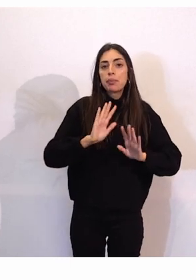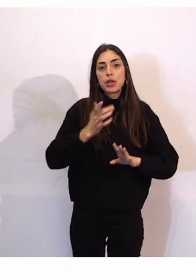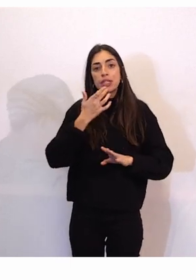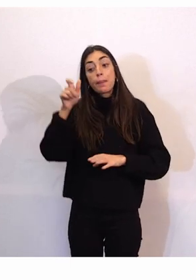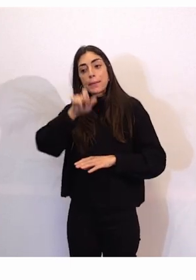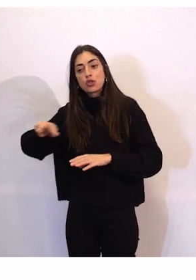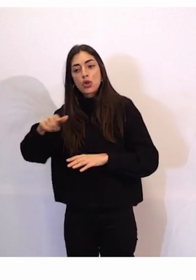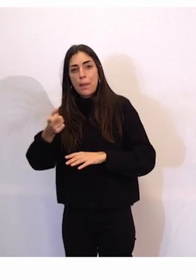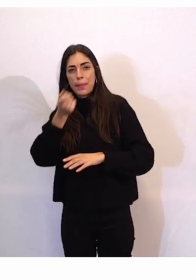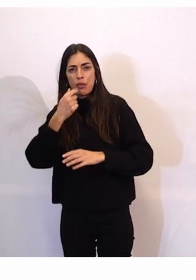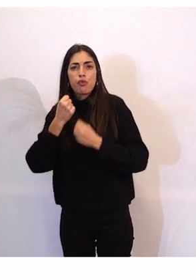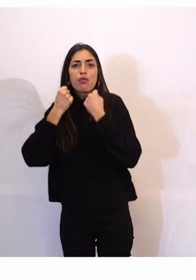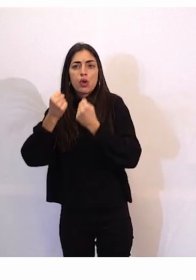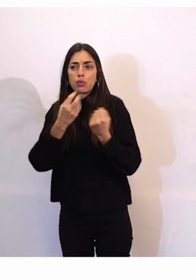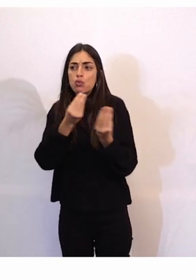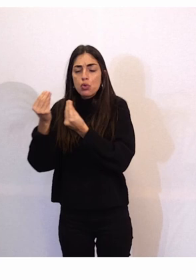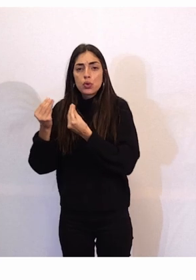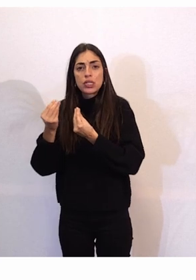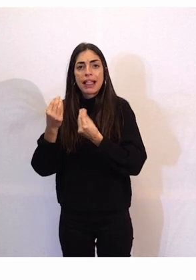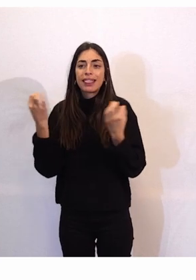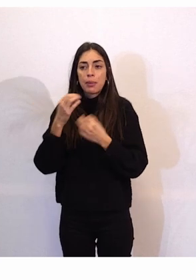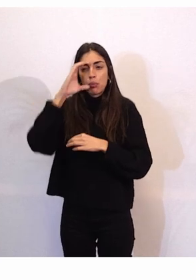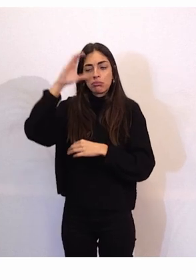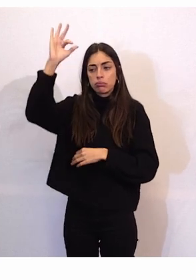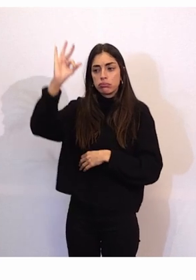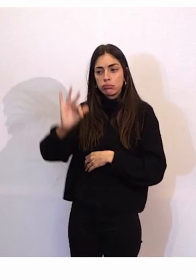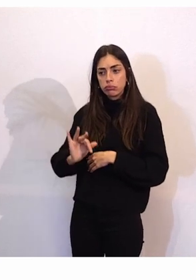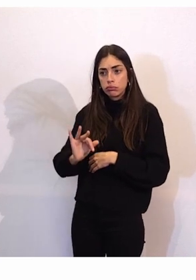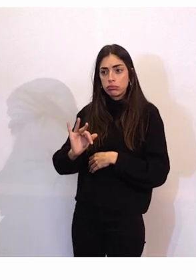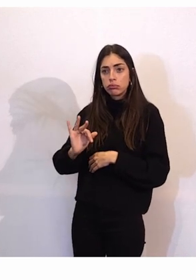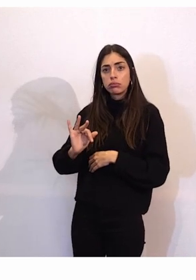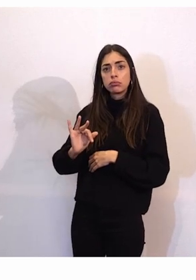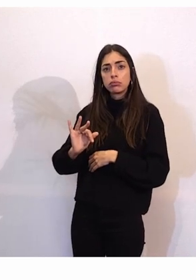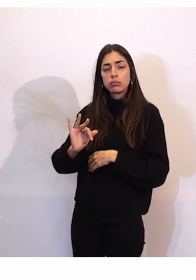fuerte, tienes que llegar a observar hasta qué punto